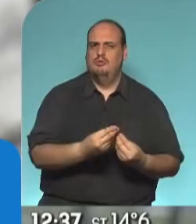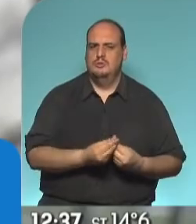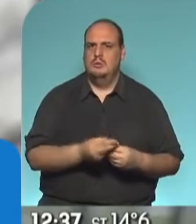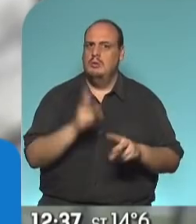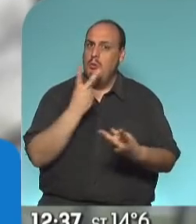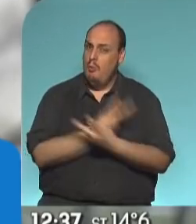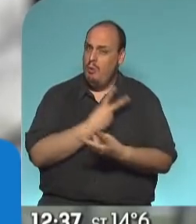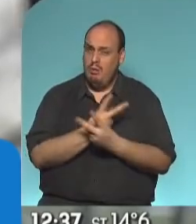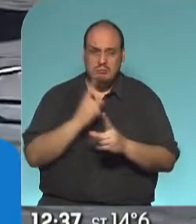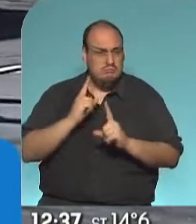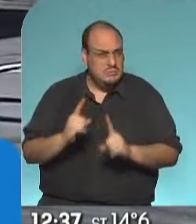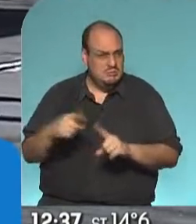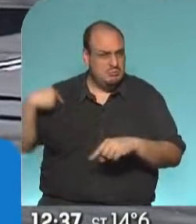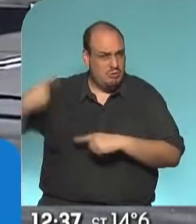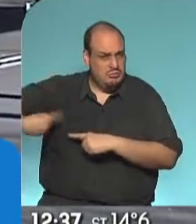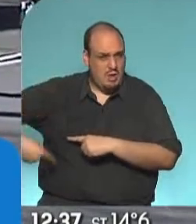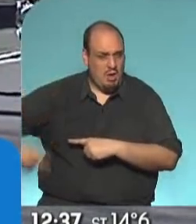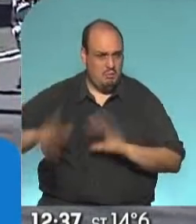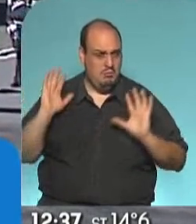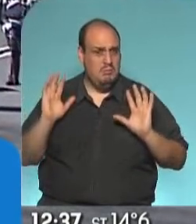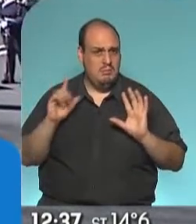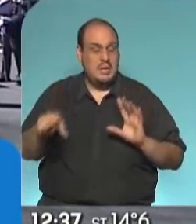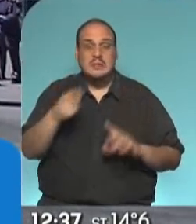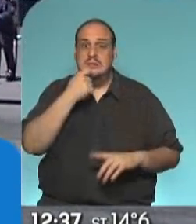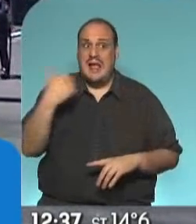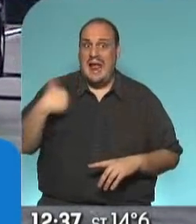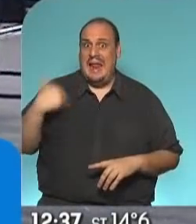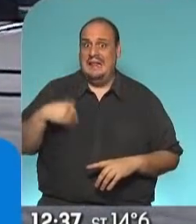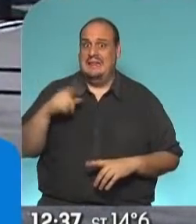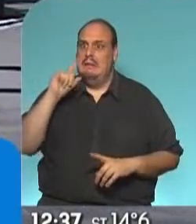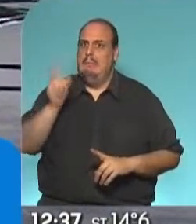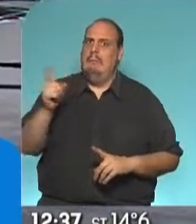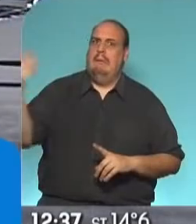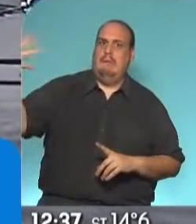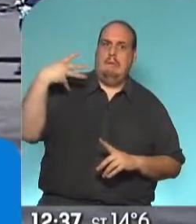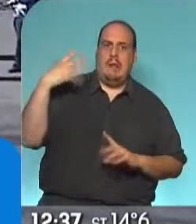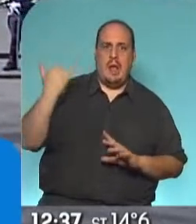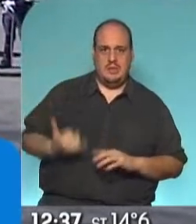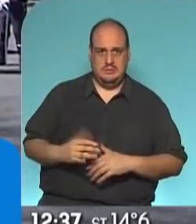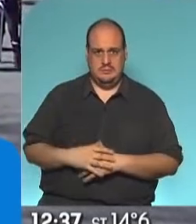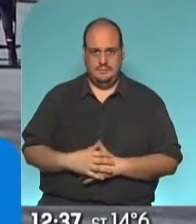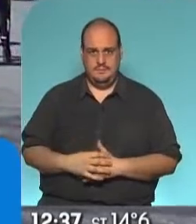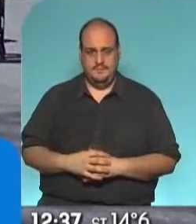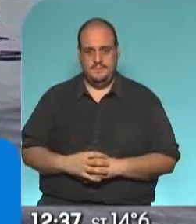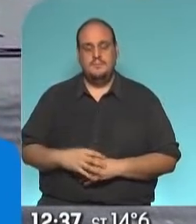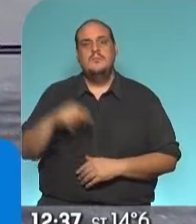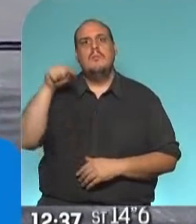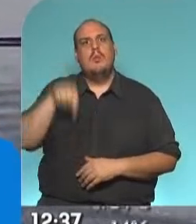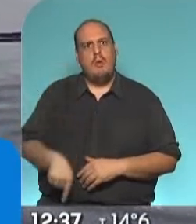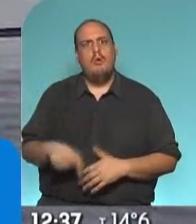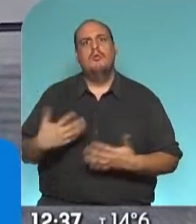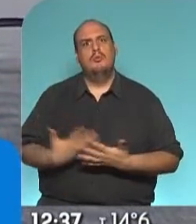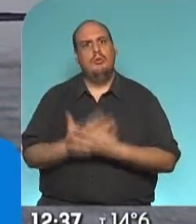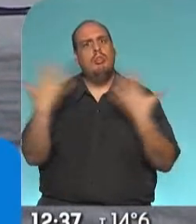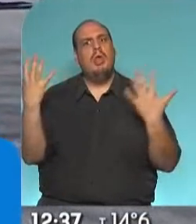protegiéndonos como siempre ante cualquier riesgo que la Argentina pueda enfrentar. Y hoy es un